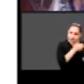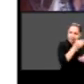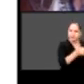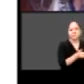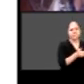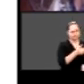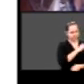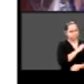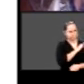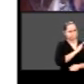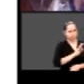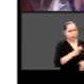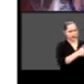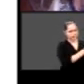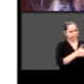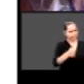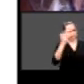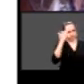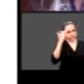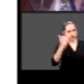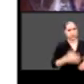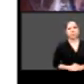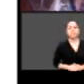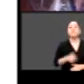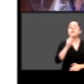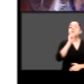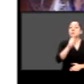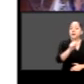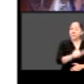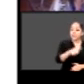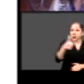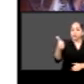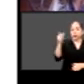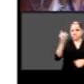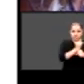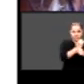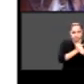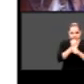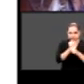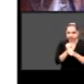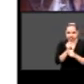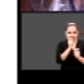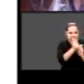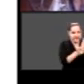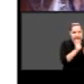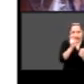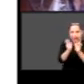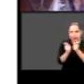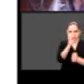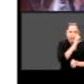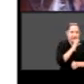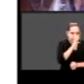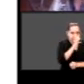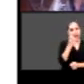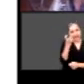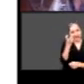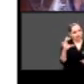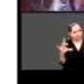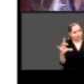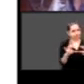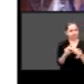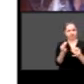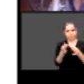investigación esto que tiene que ver con el juego leer lectura y biblioteca con los niños podemos